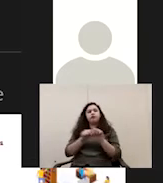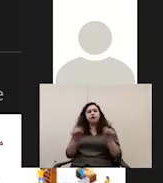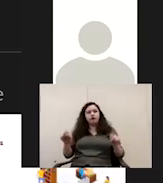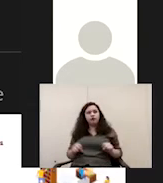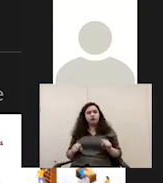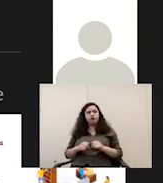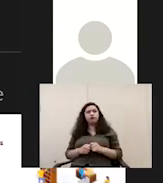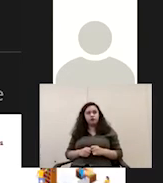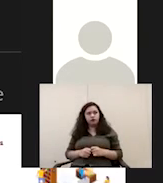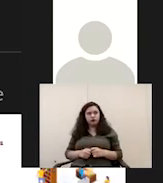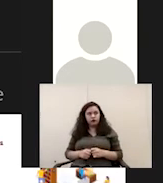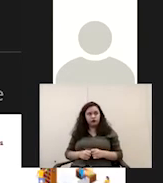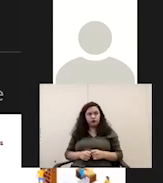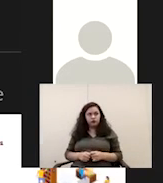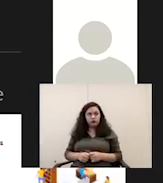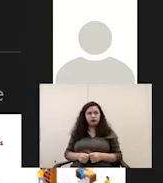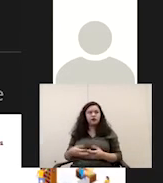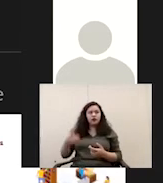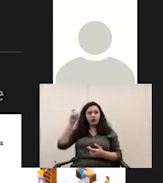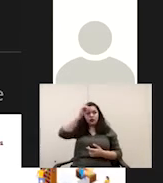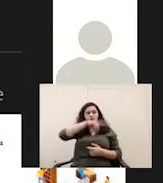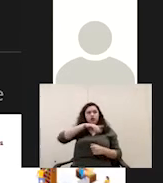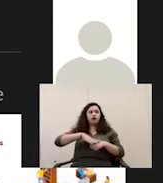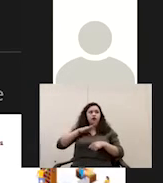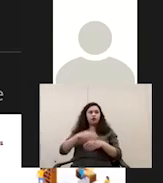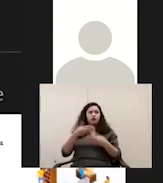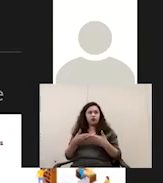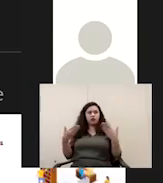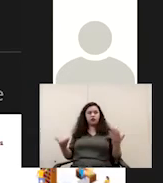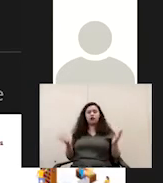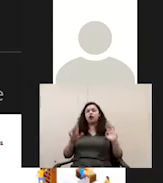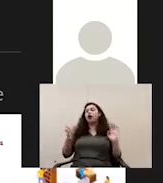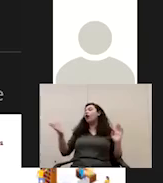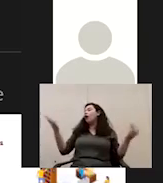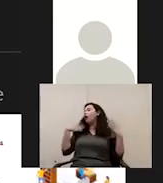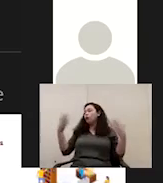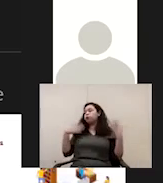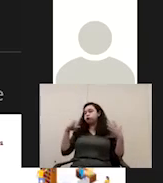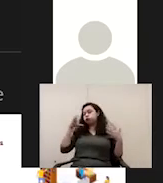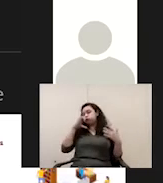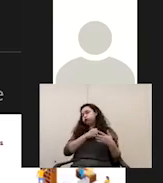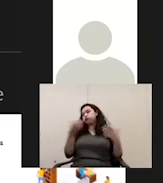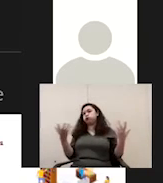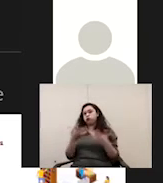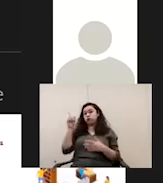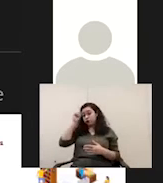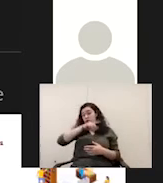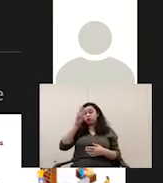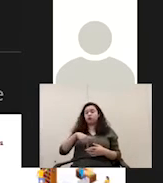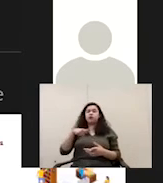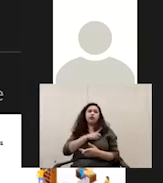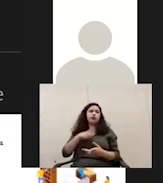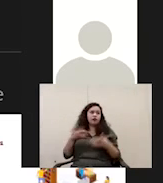eviten quitárselo. Es complicado y más ahora que ha hecho mucho calor, es muy complicado, pero hay que promoverlo.